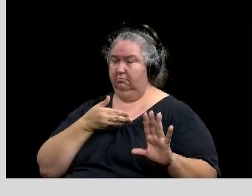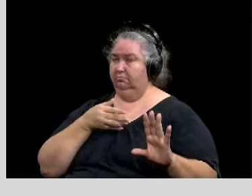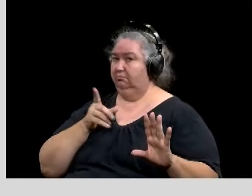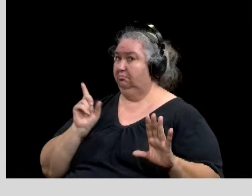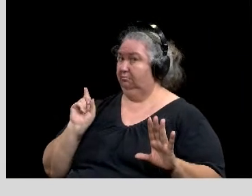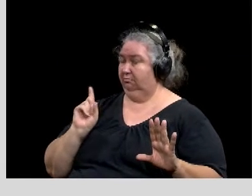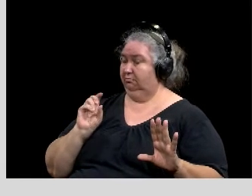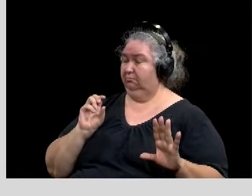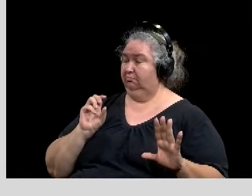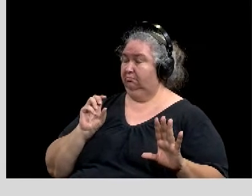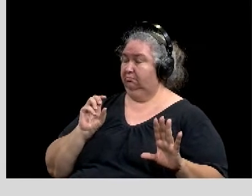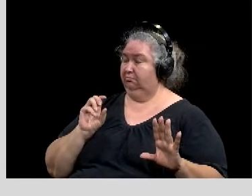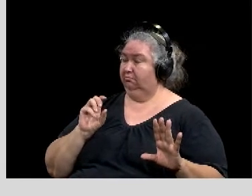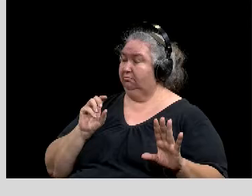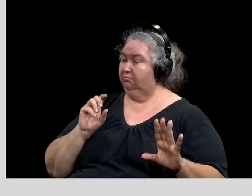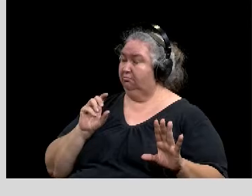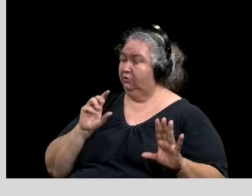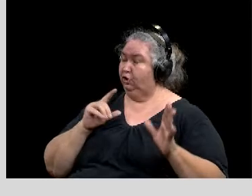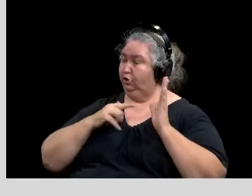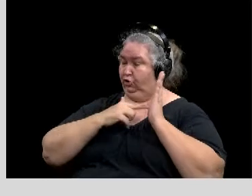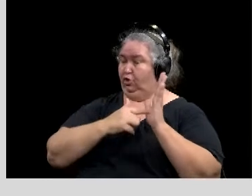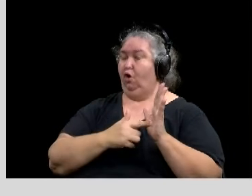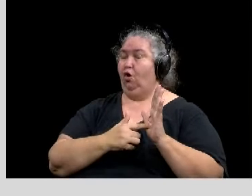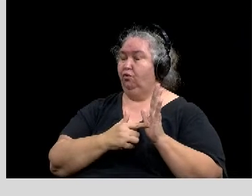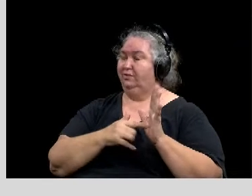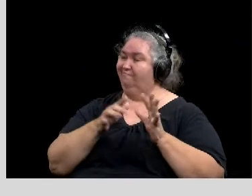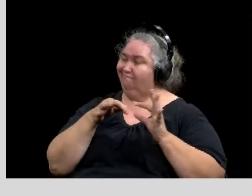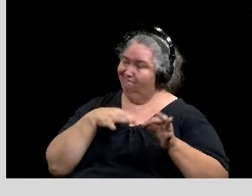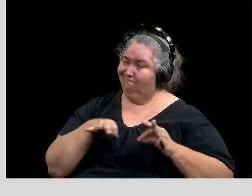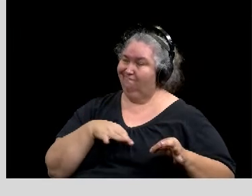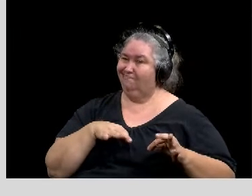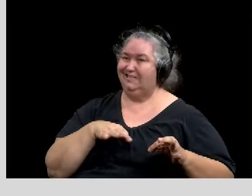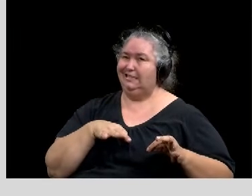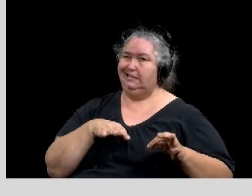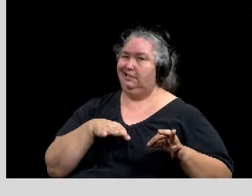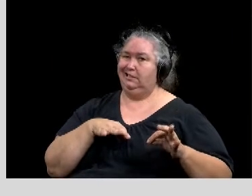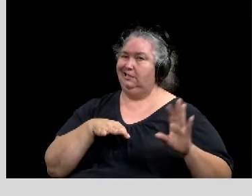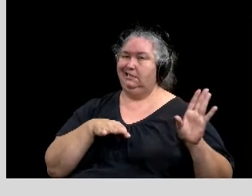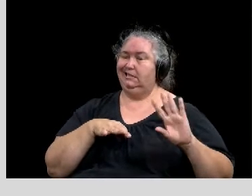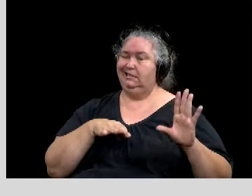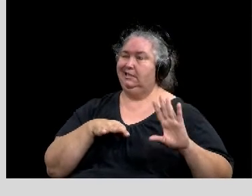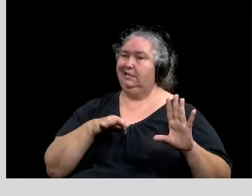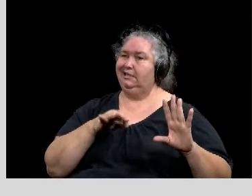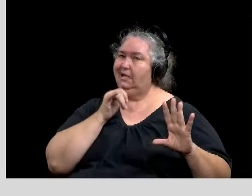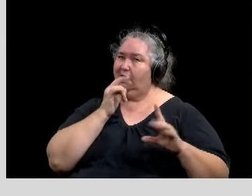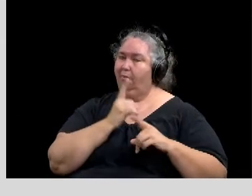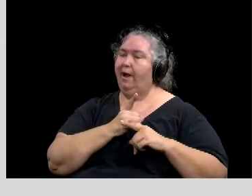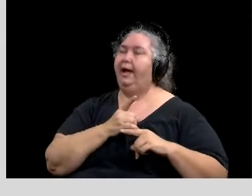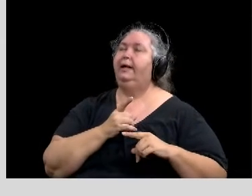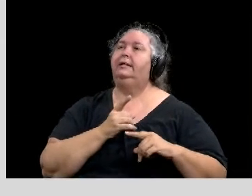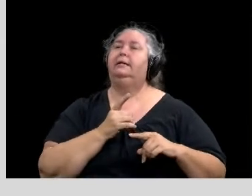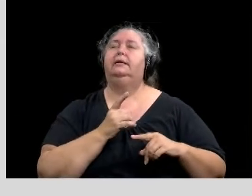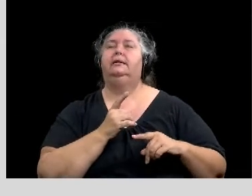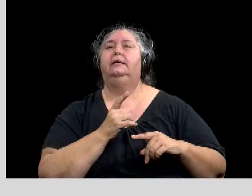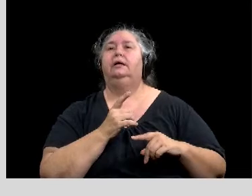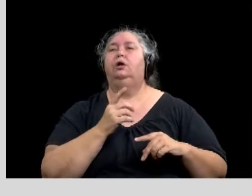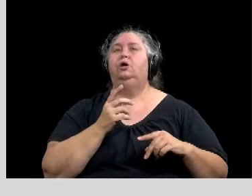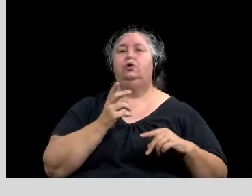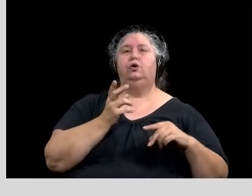esta pantalla puede enseñar de que en una gráfica que no es el caso de qué